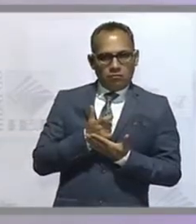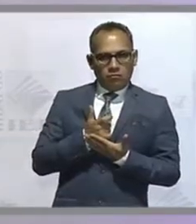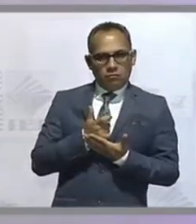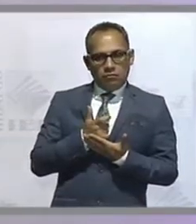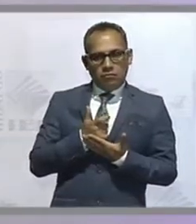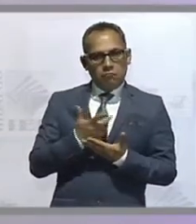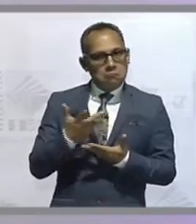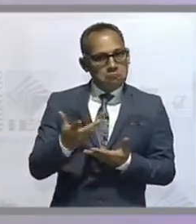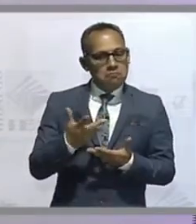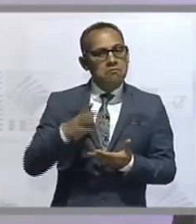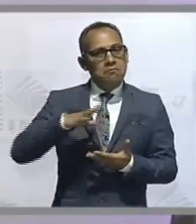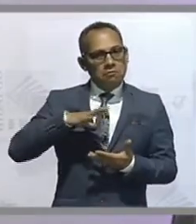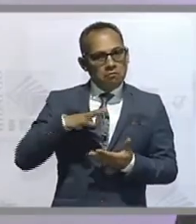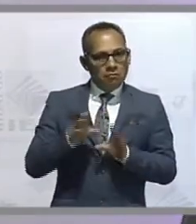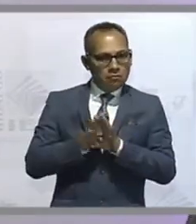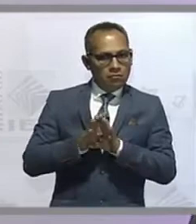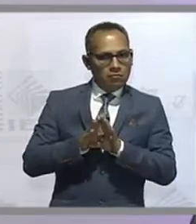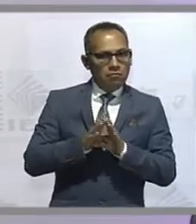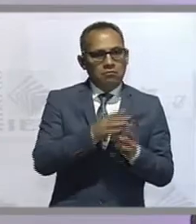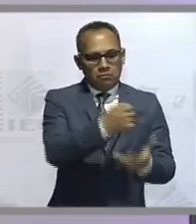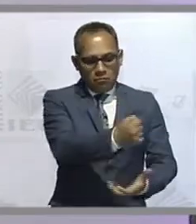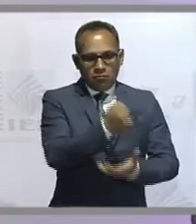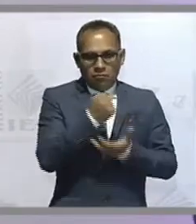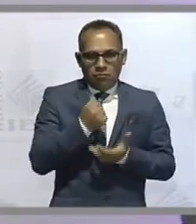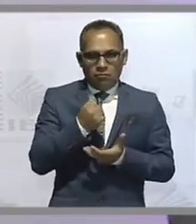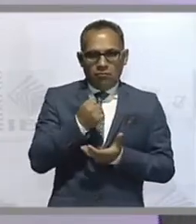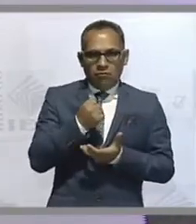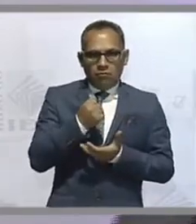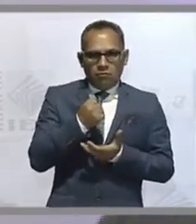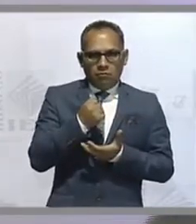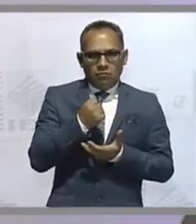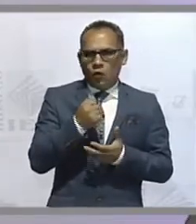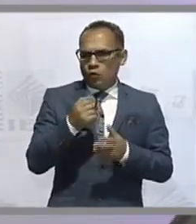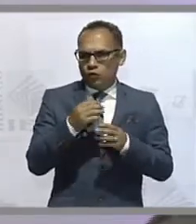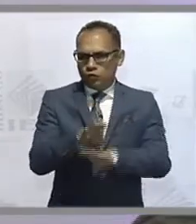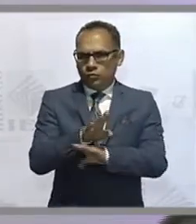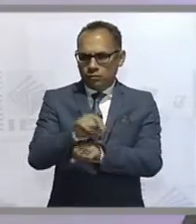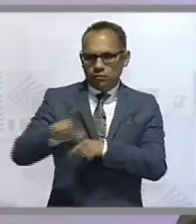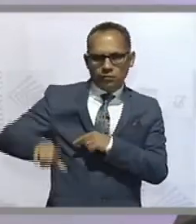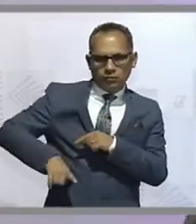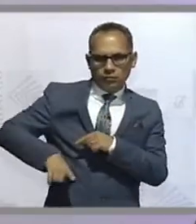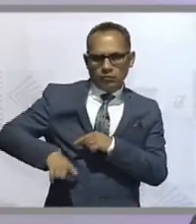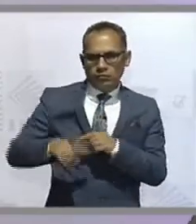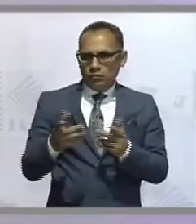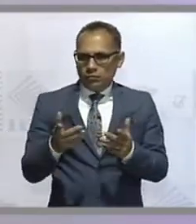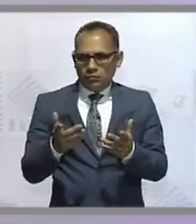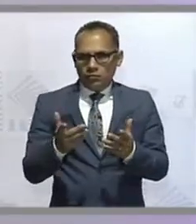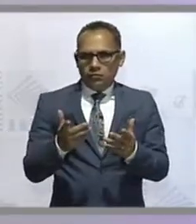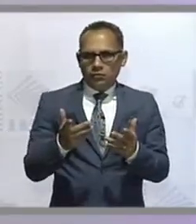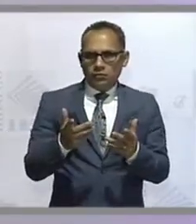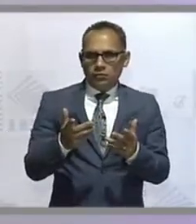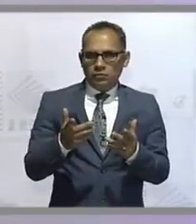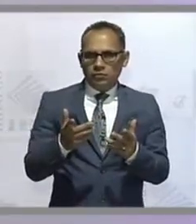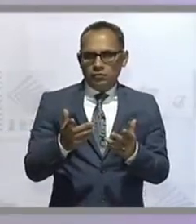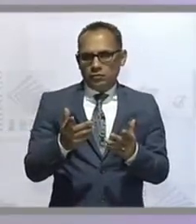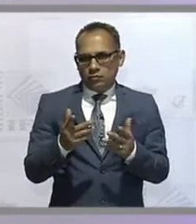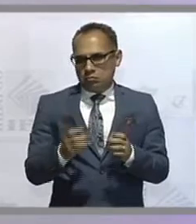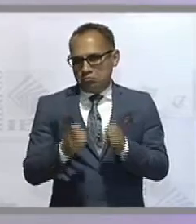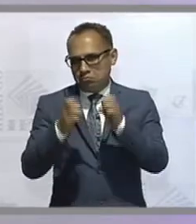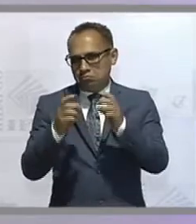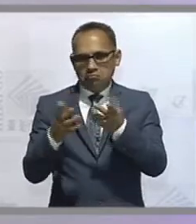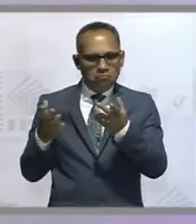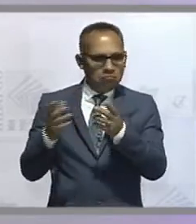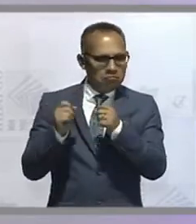presupuestos para las diferentes áreas de nuestra de nuestra infraestructura